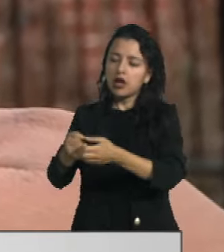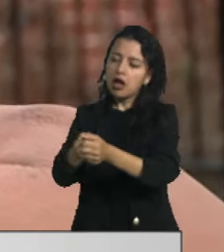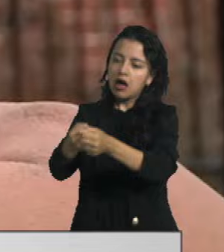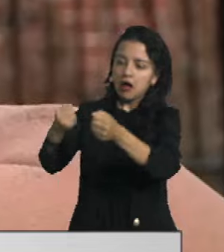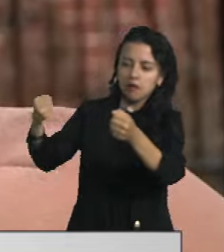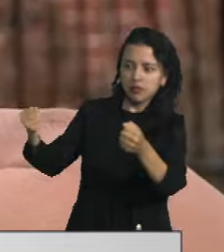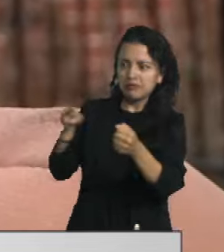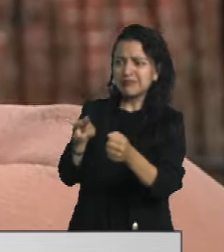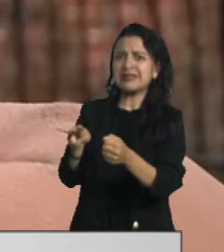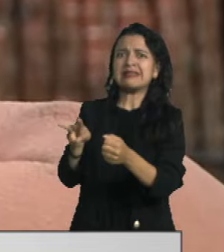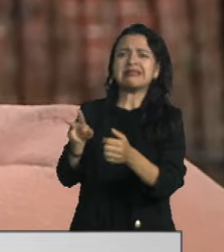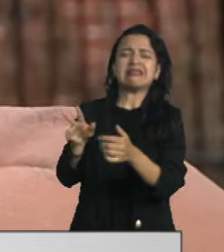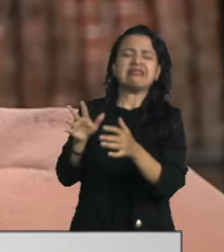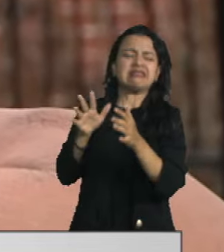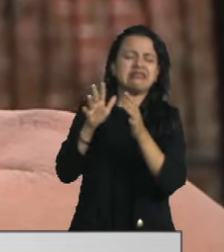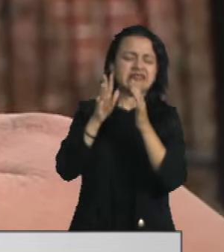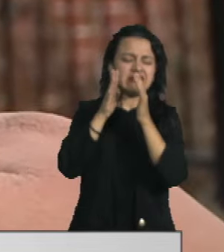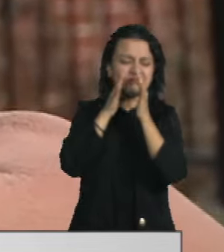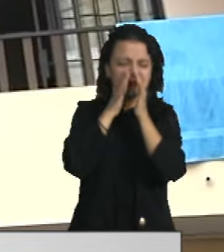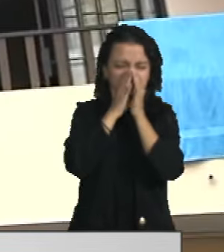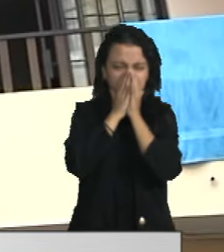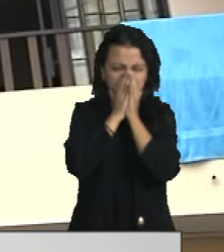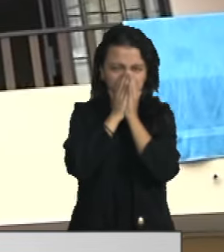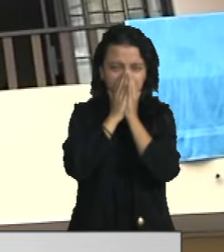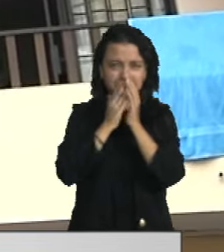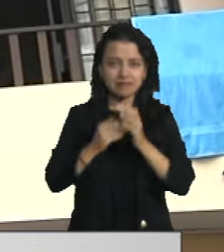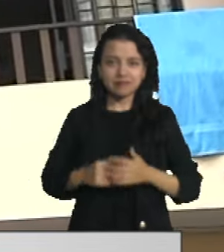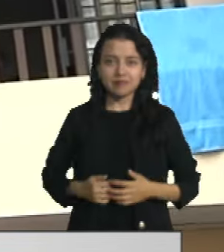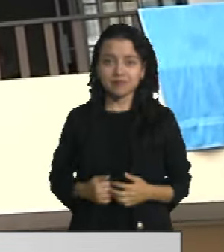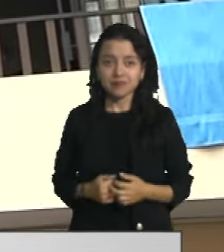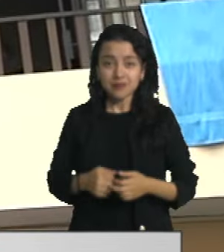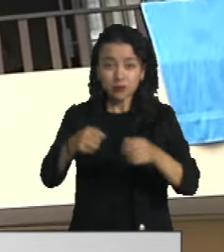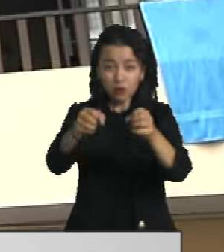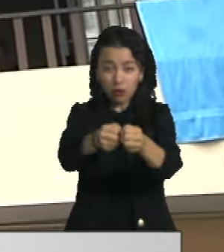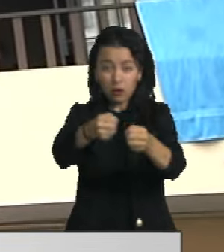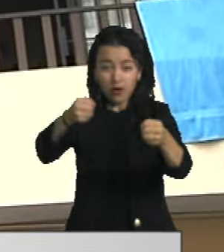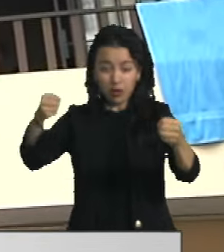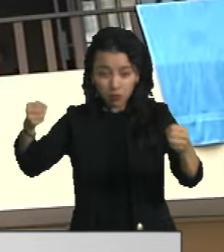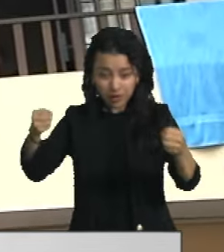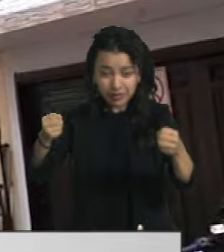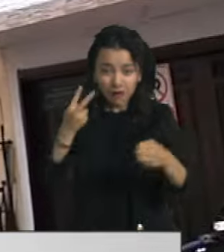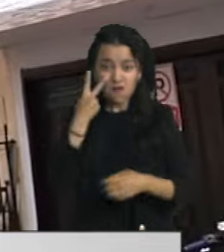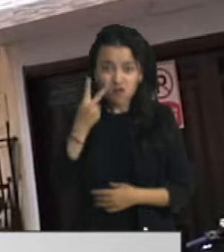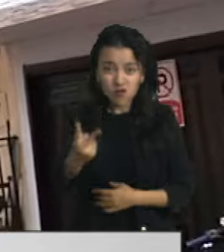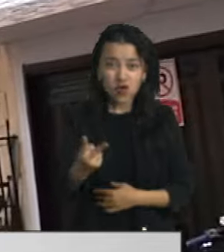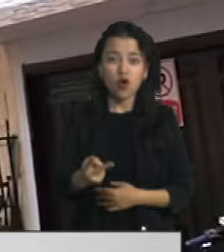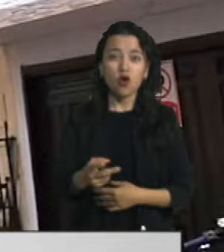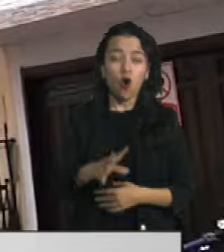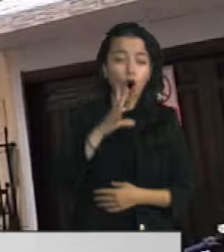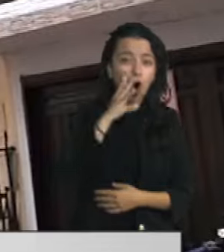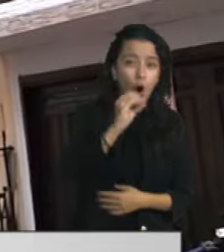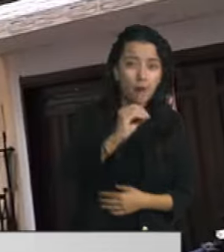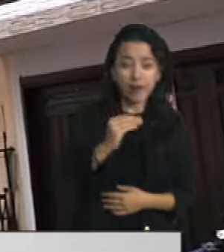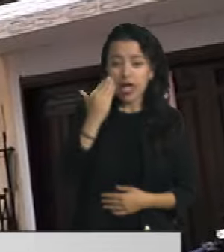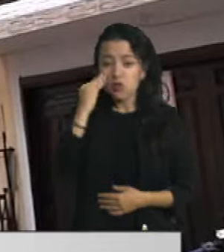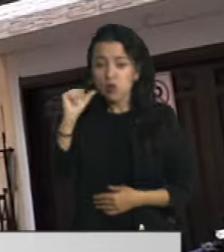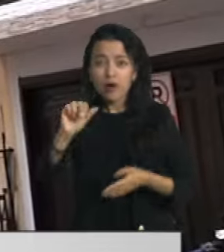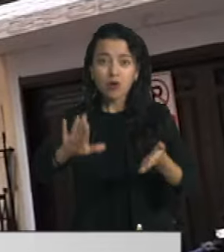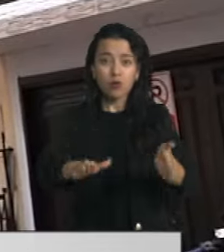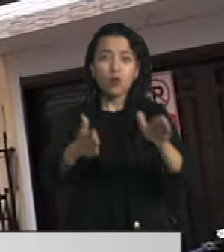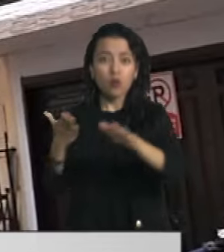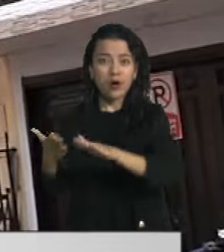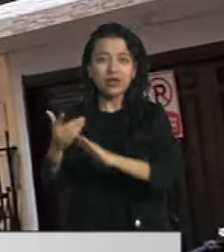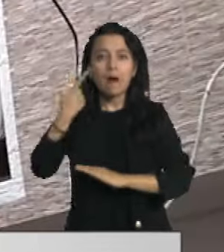pues él tenía las llaves, abrió y ahí lo vio. Dijo que al abrir la puerta fueron hallados los cuerpos de un hombre y una mujer, al parecer